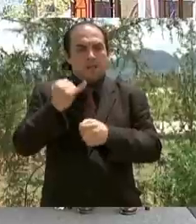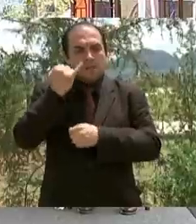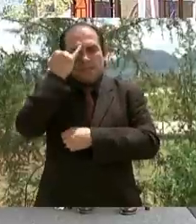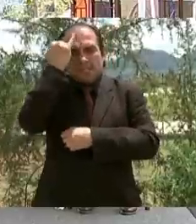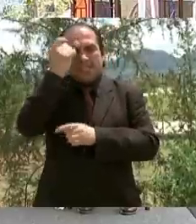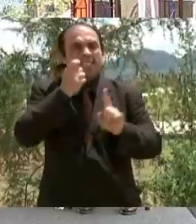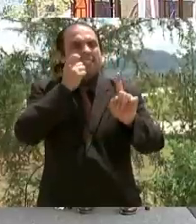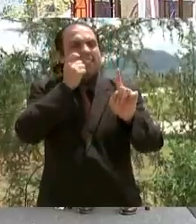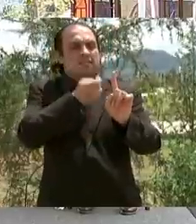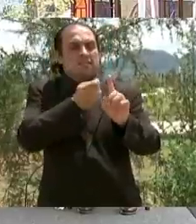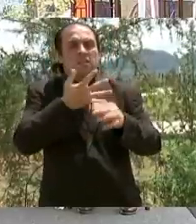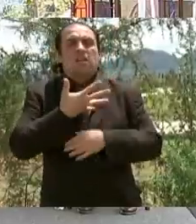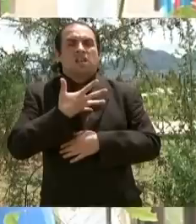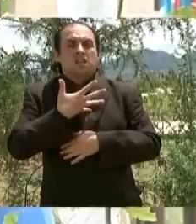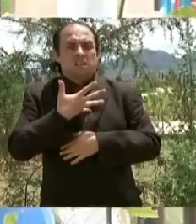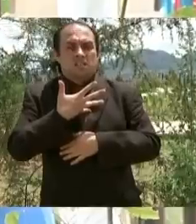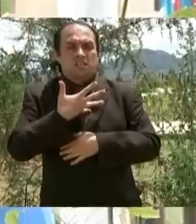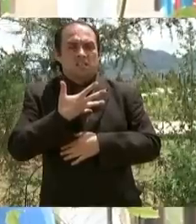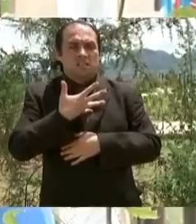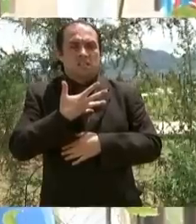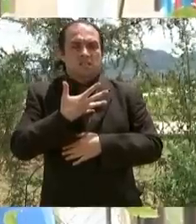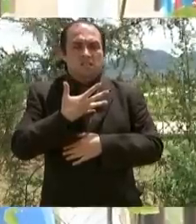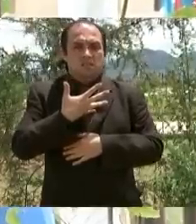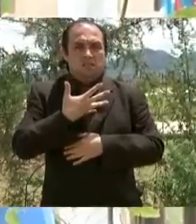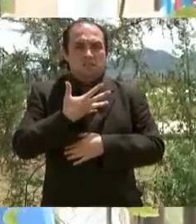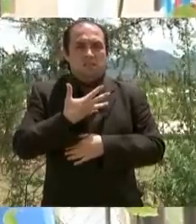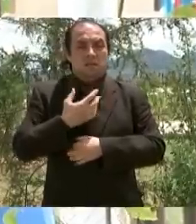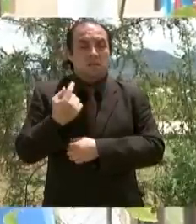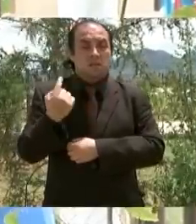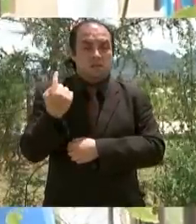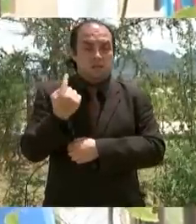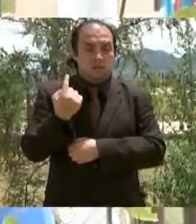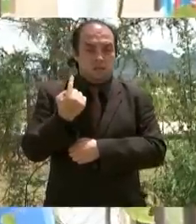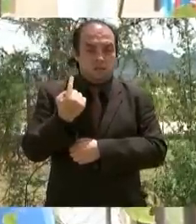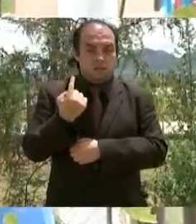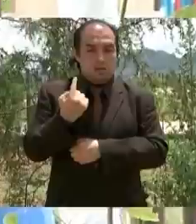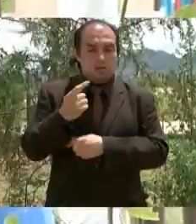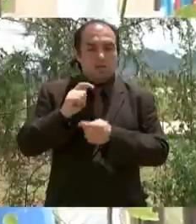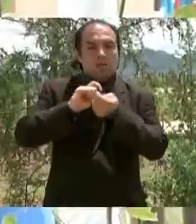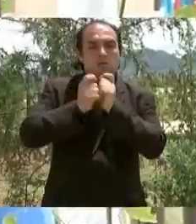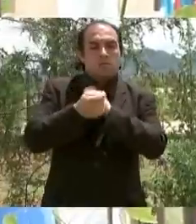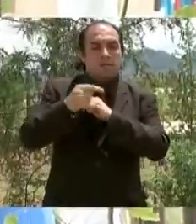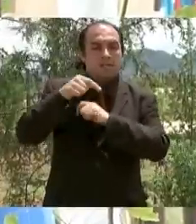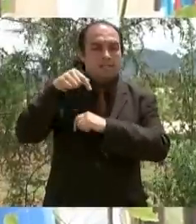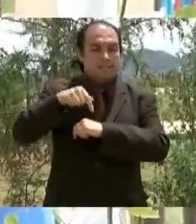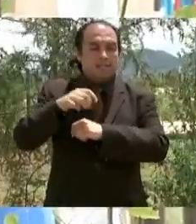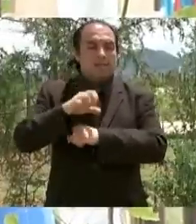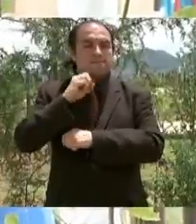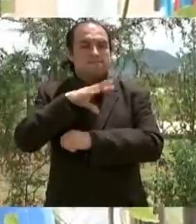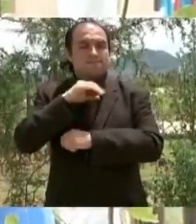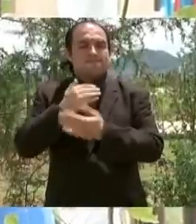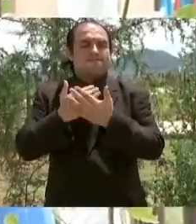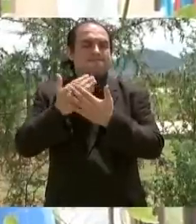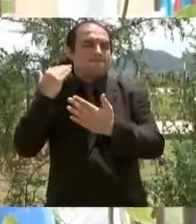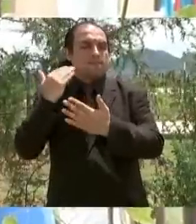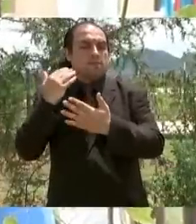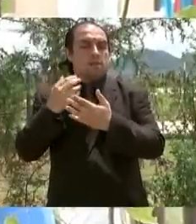simbolismo, el significado que tiene que se convierta este basurero en un